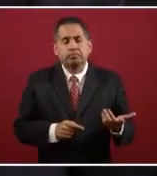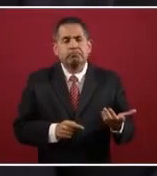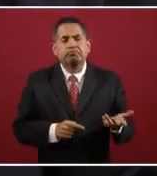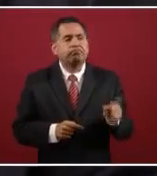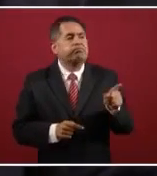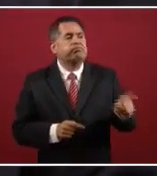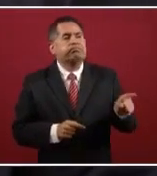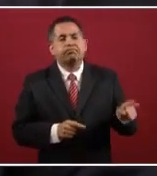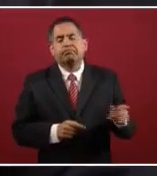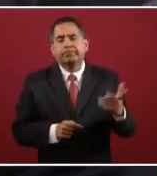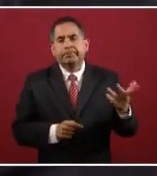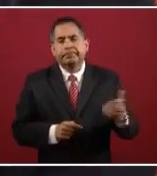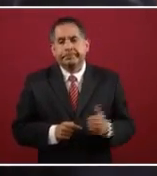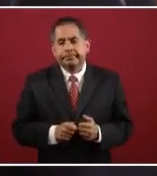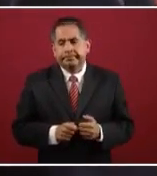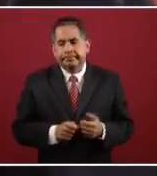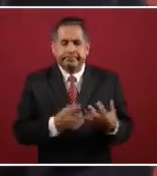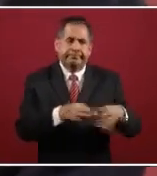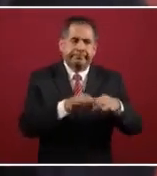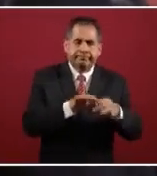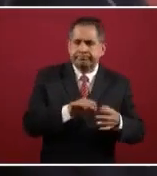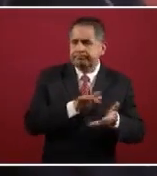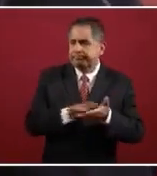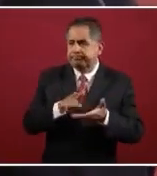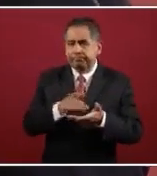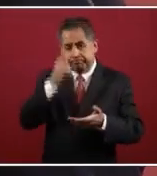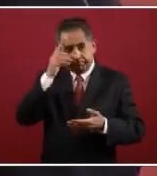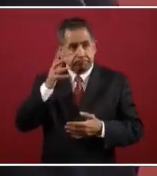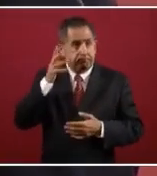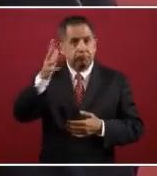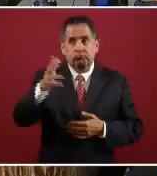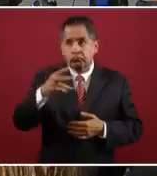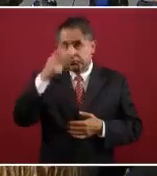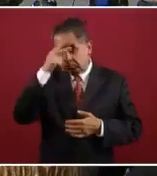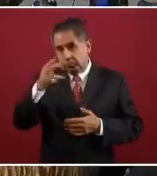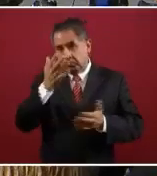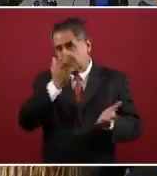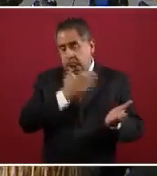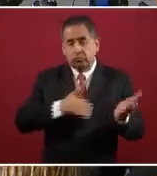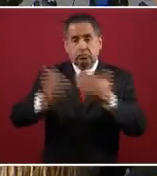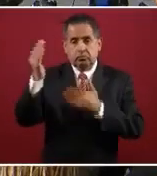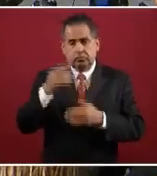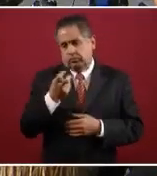es fundamental para el desarrollo de México,